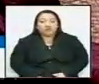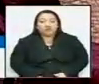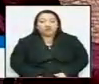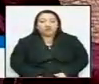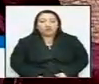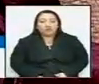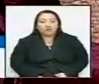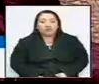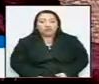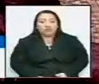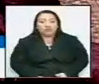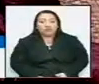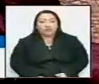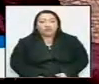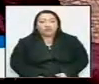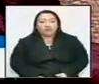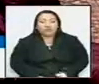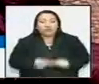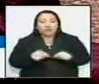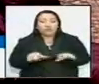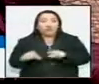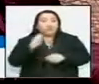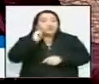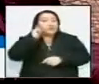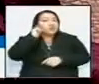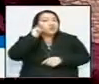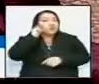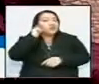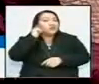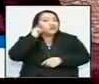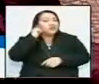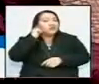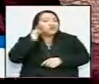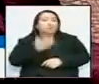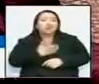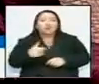Esto definitivamente me generó a mí como presidente de la comisión